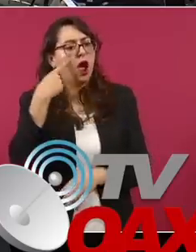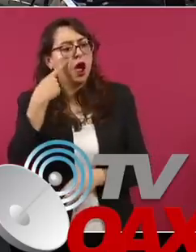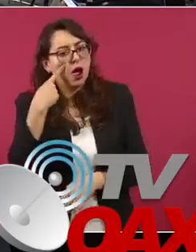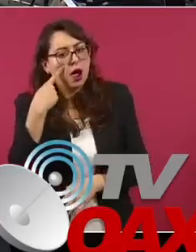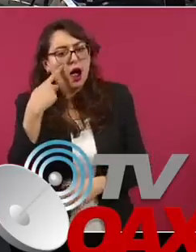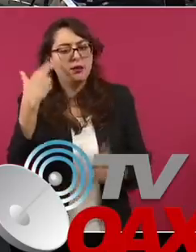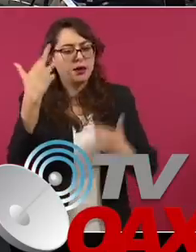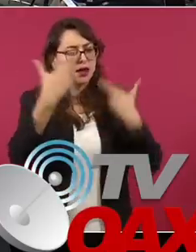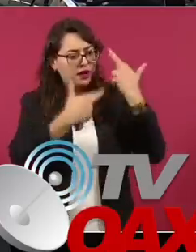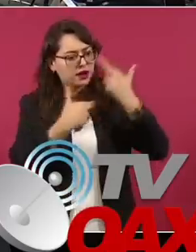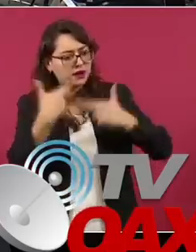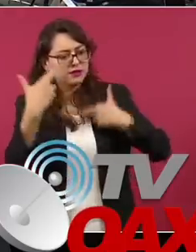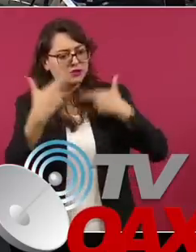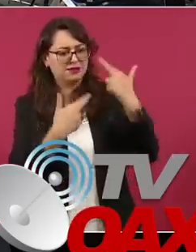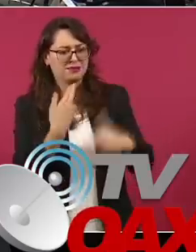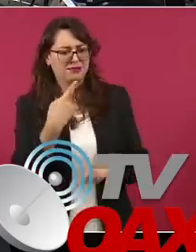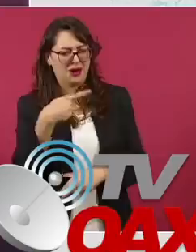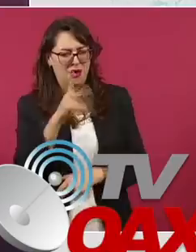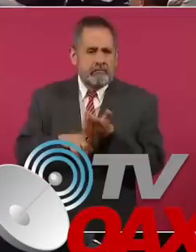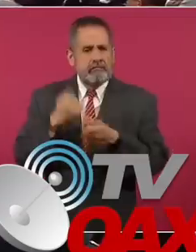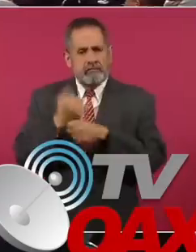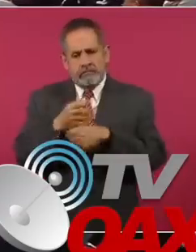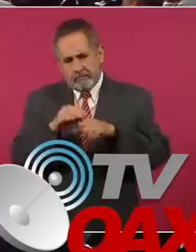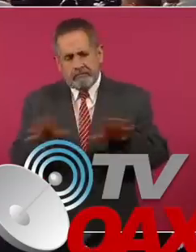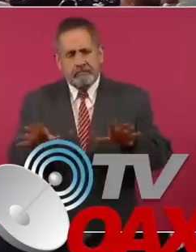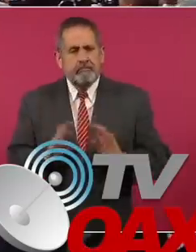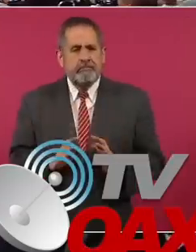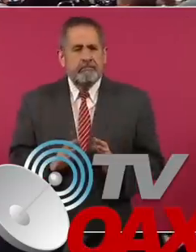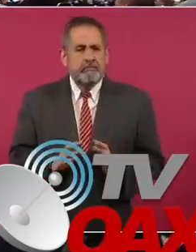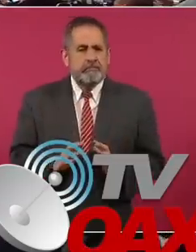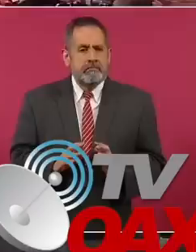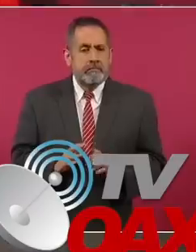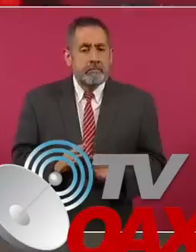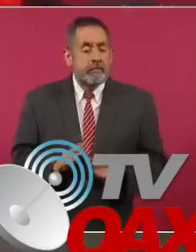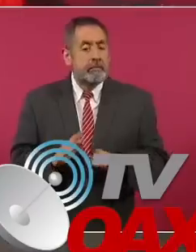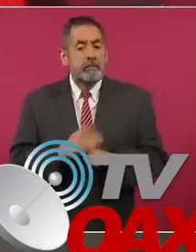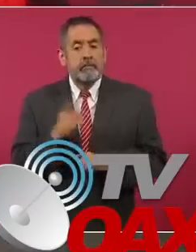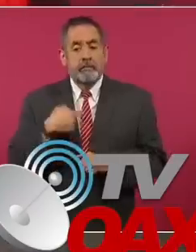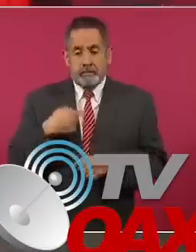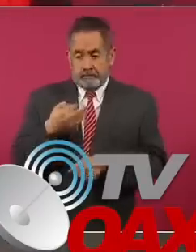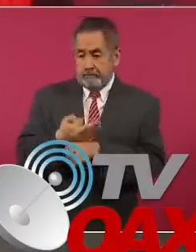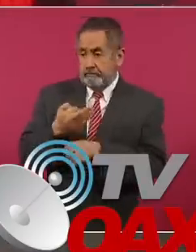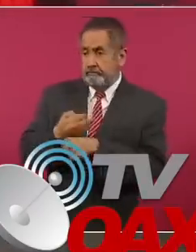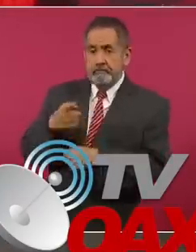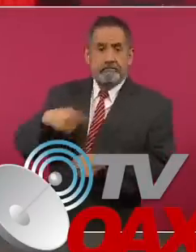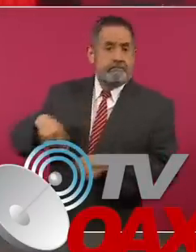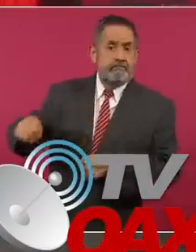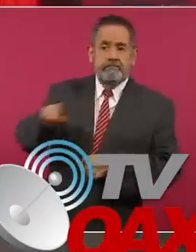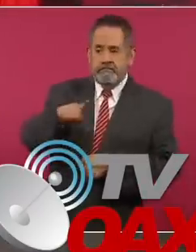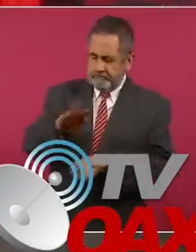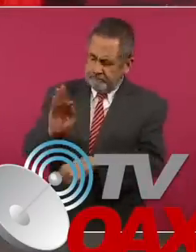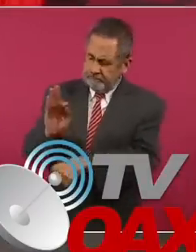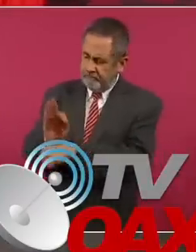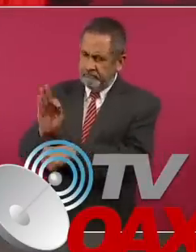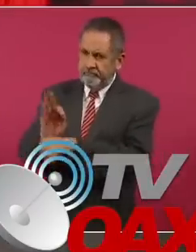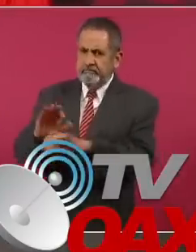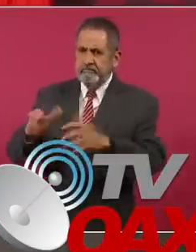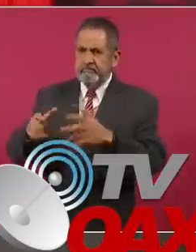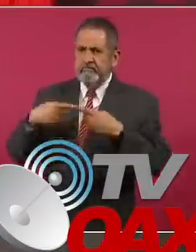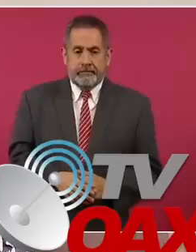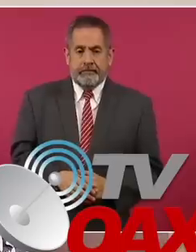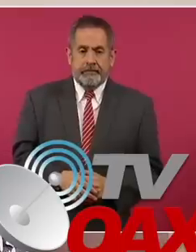pagar 9.500 millones, porque nosotros estamos aquí para defender el interés público.